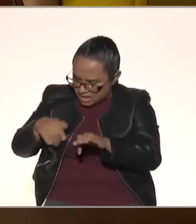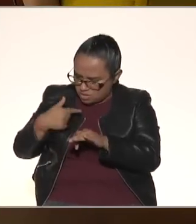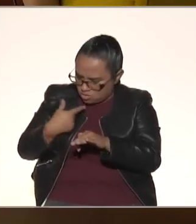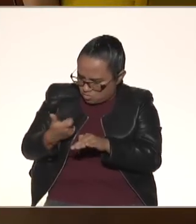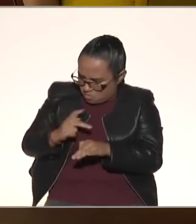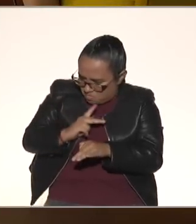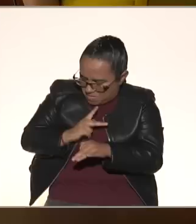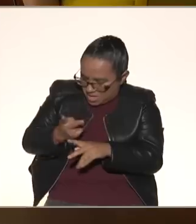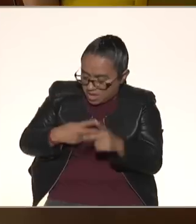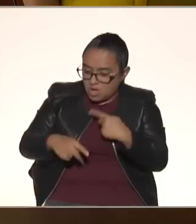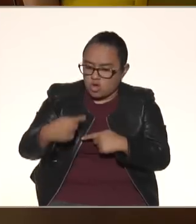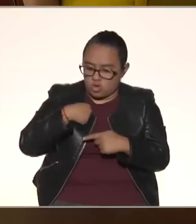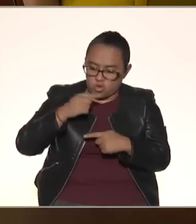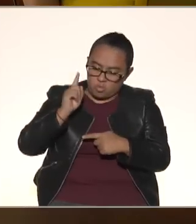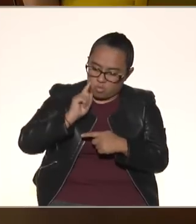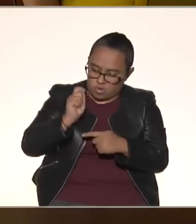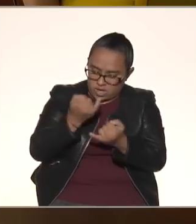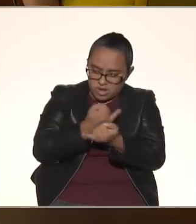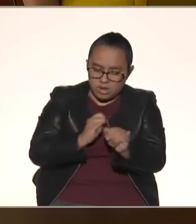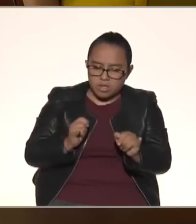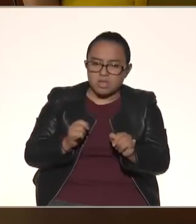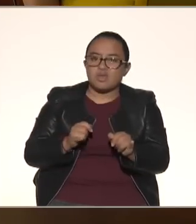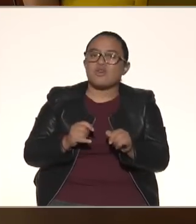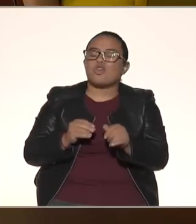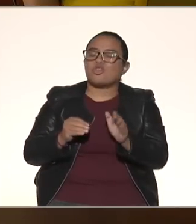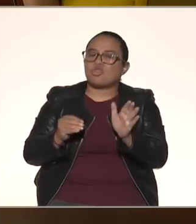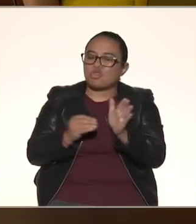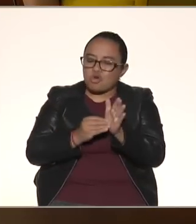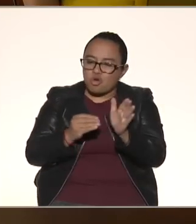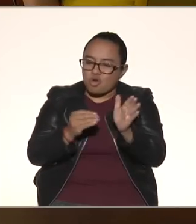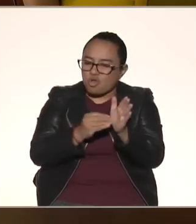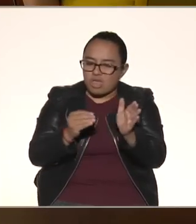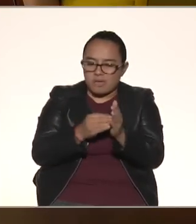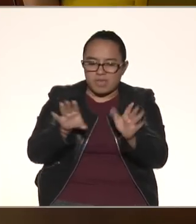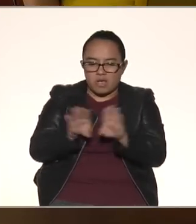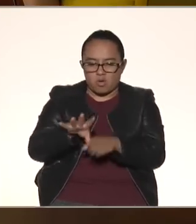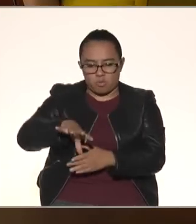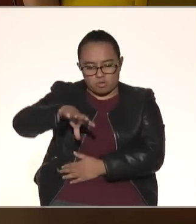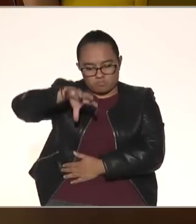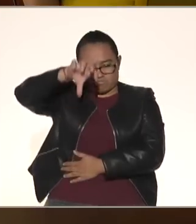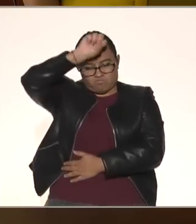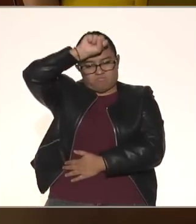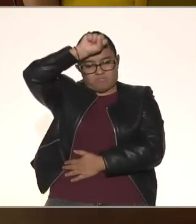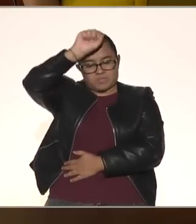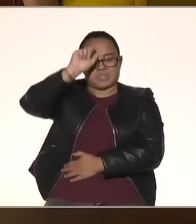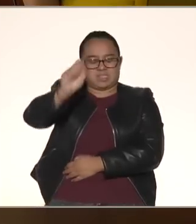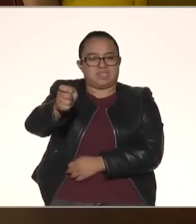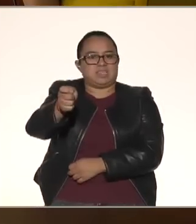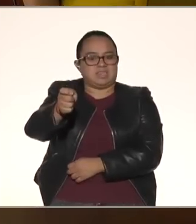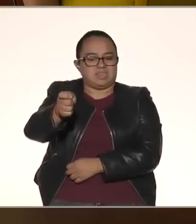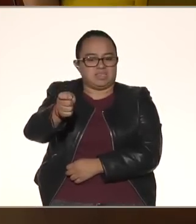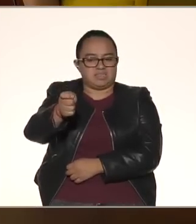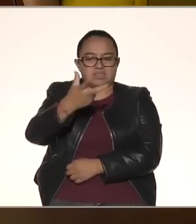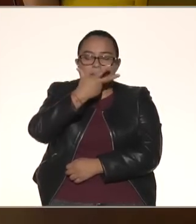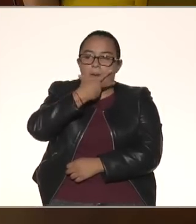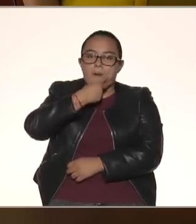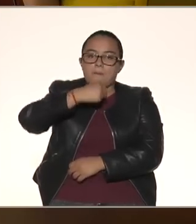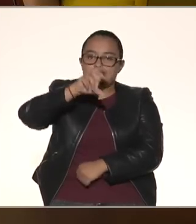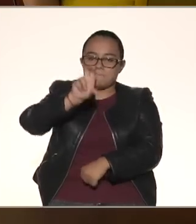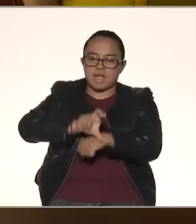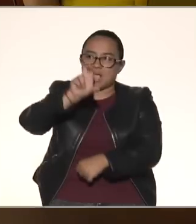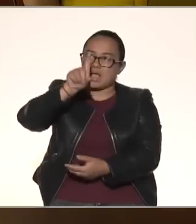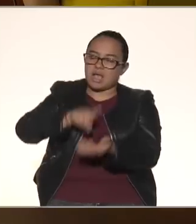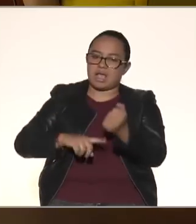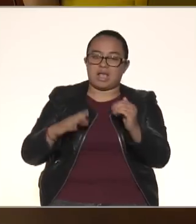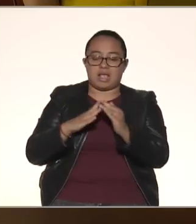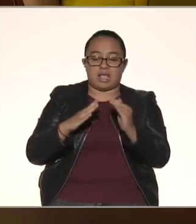siendo una mujer independiente, puedes tener todavía arraigadas muchísimas cosas machistas dentro de tu